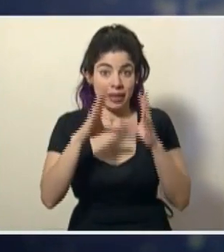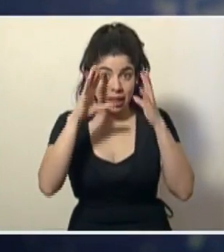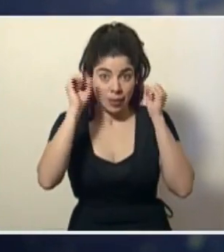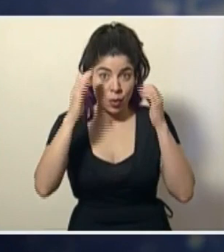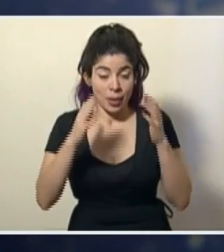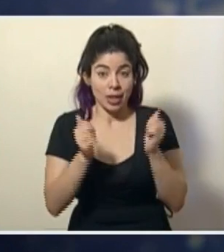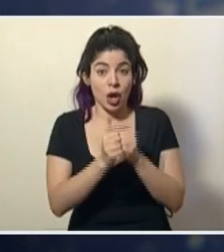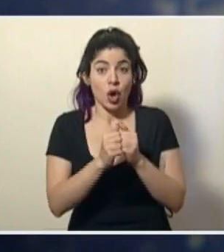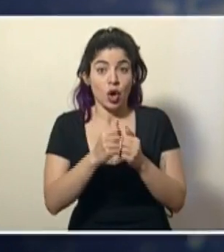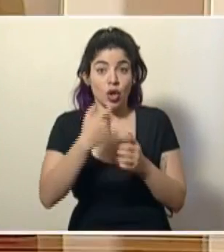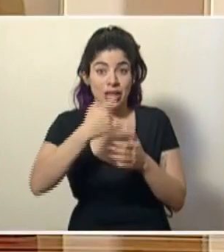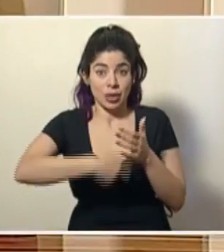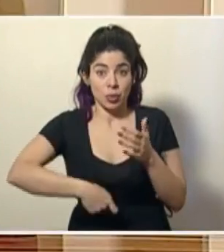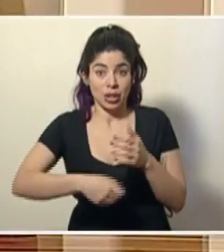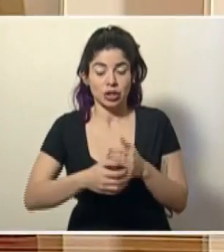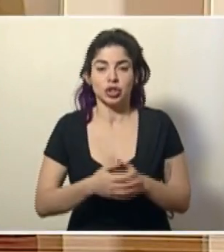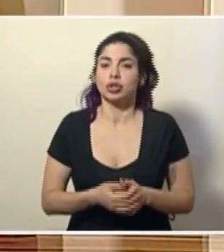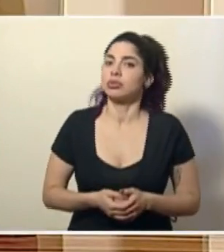ante tributación?